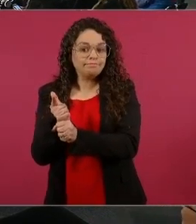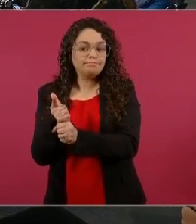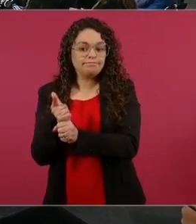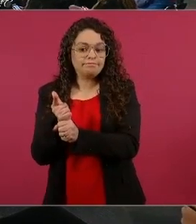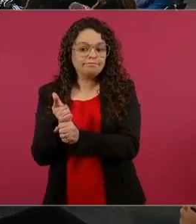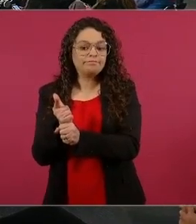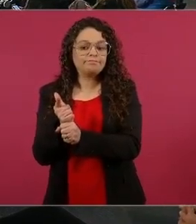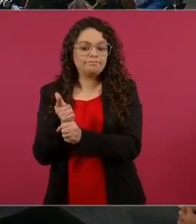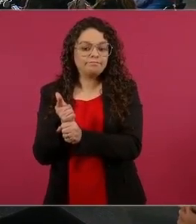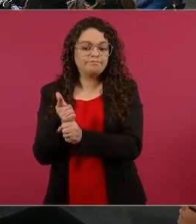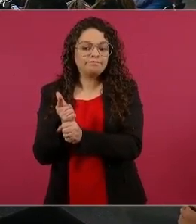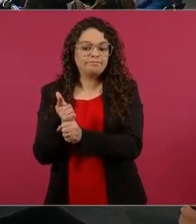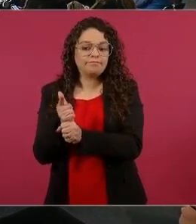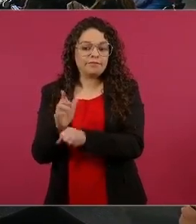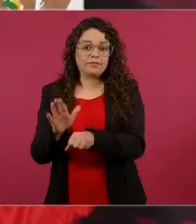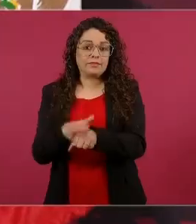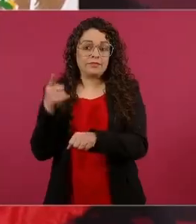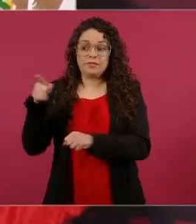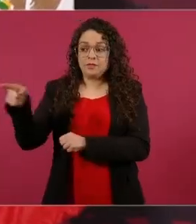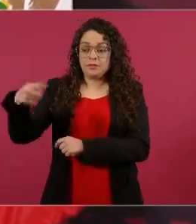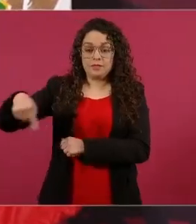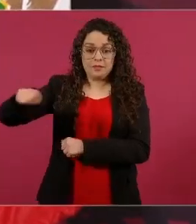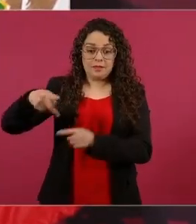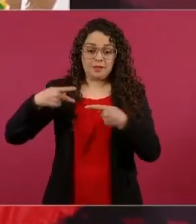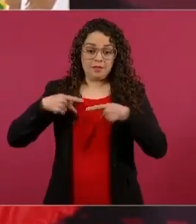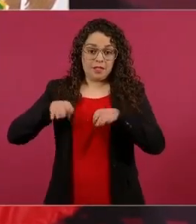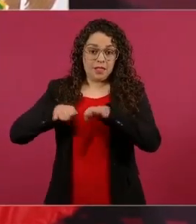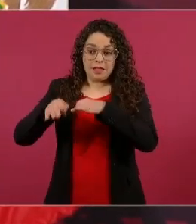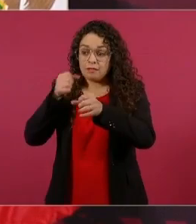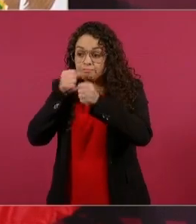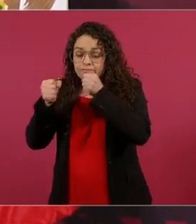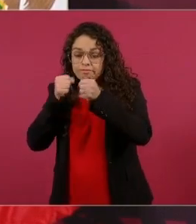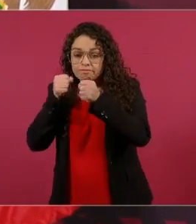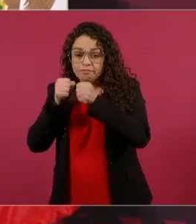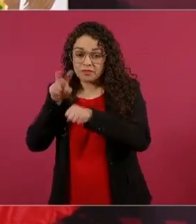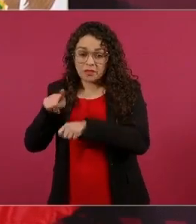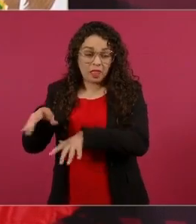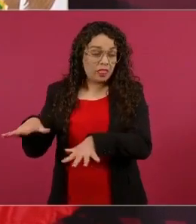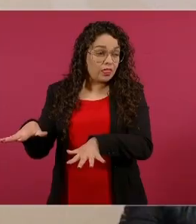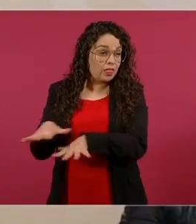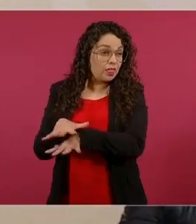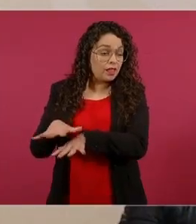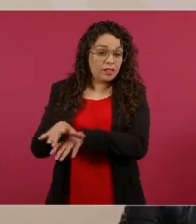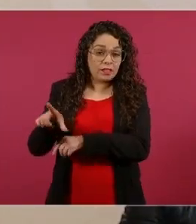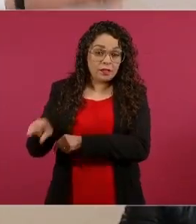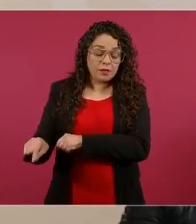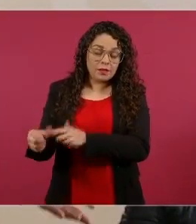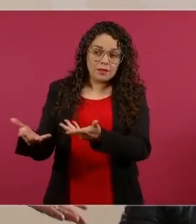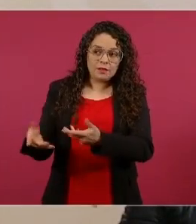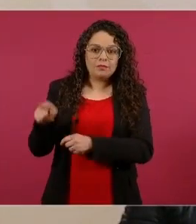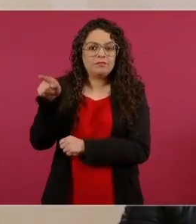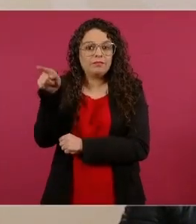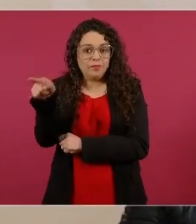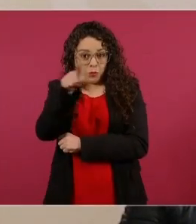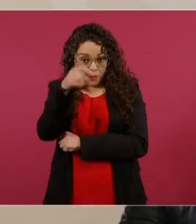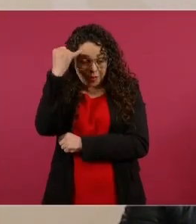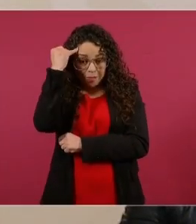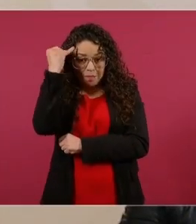estos pseudoperiodista no mercenarios van a